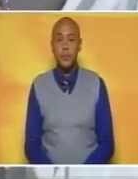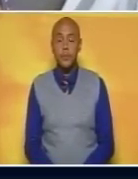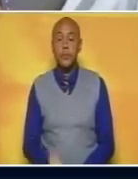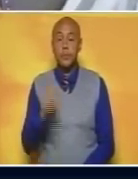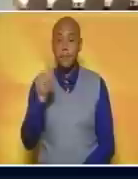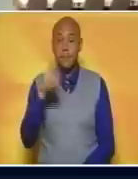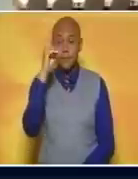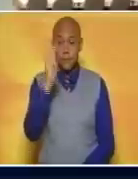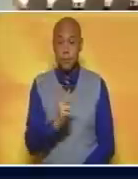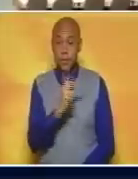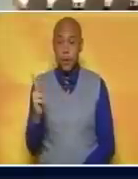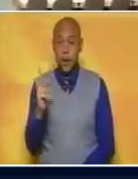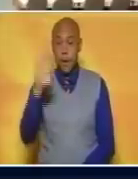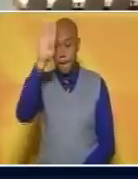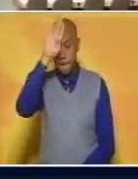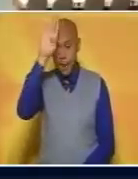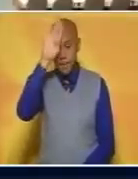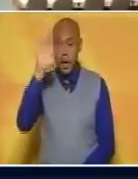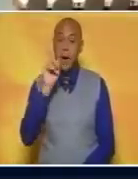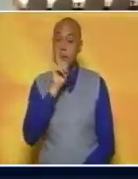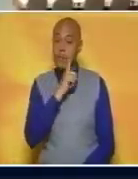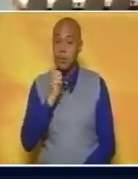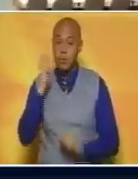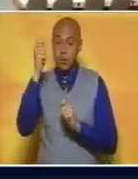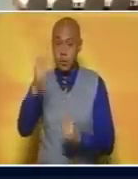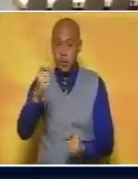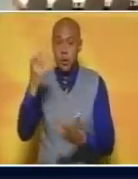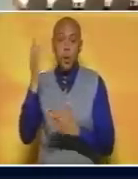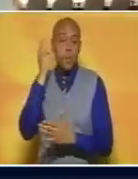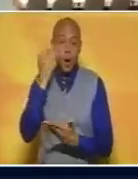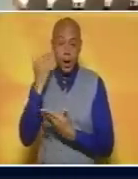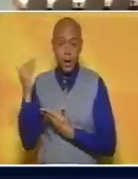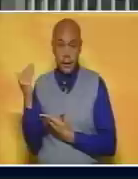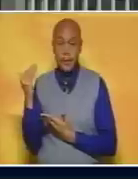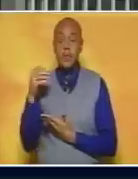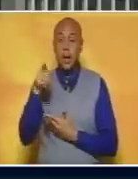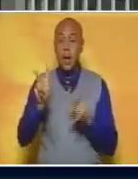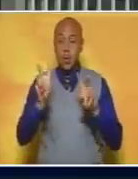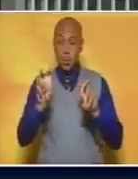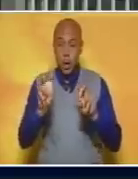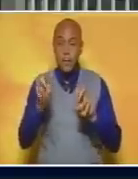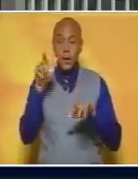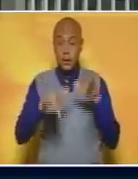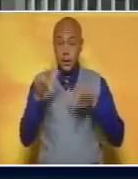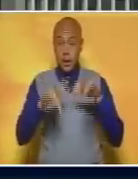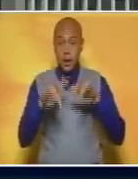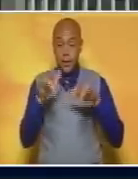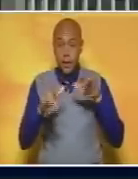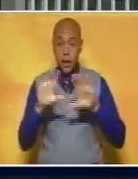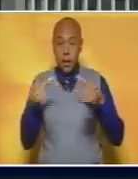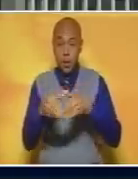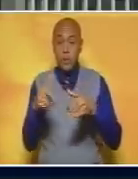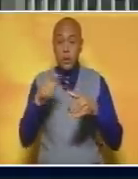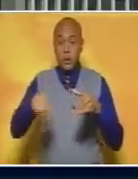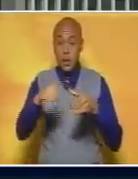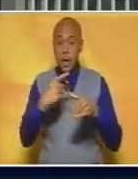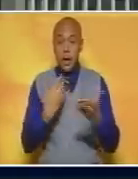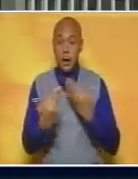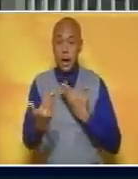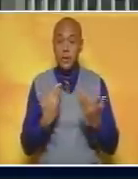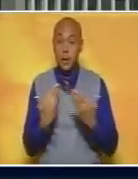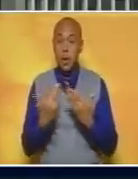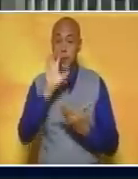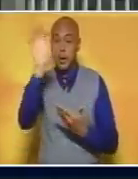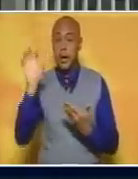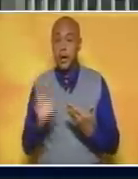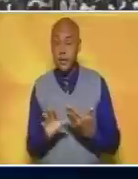En el Vaticano, el Papa Francisco nombró a Francesca Di Giovanni como la nueva subsecretaria de la sección para las relaciones con los